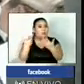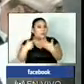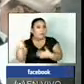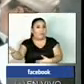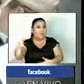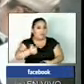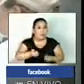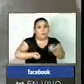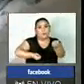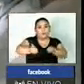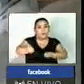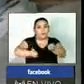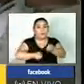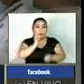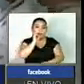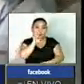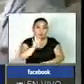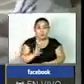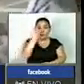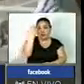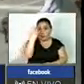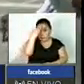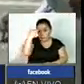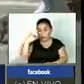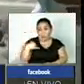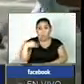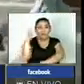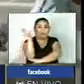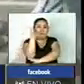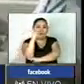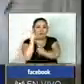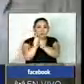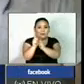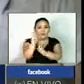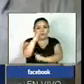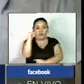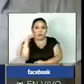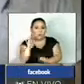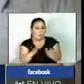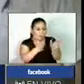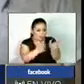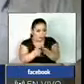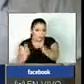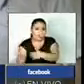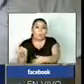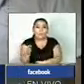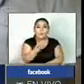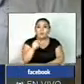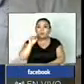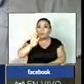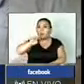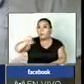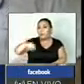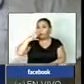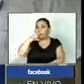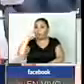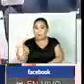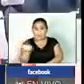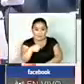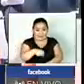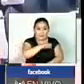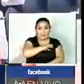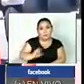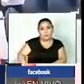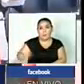tierra, de acuerdo a la canciller de la República, Alexandra Giltinoco. Y es que el plan para que más de 4 mil ciudadanos regresen se